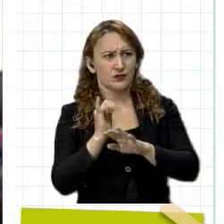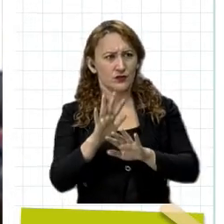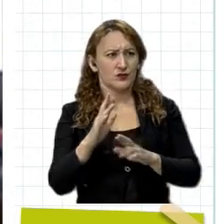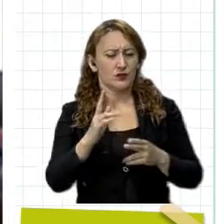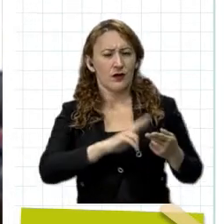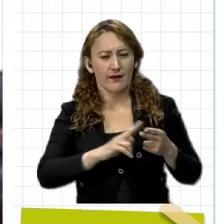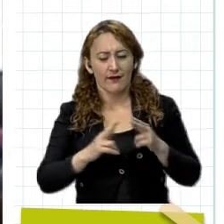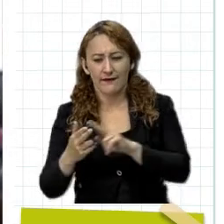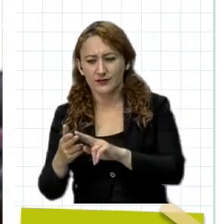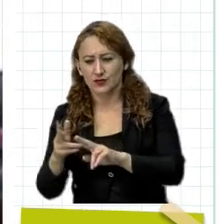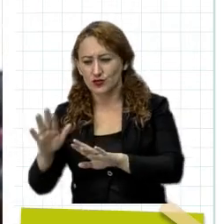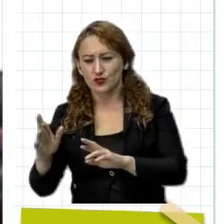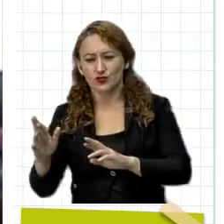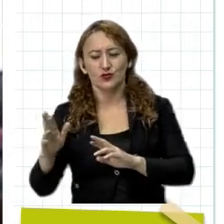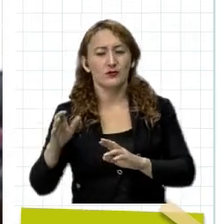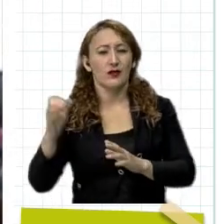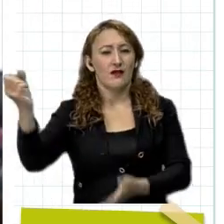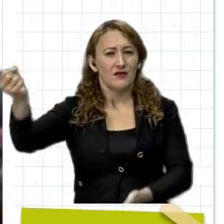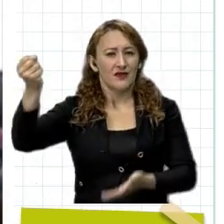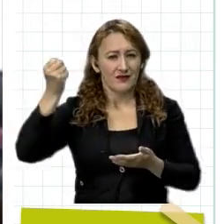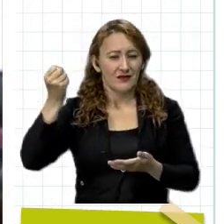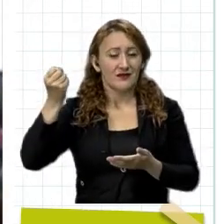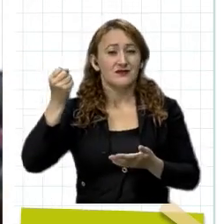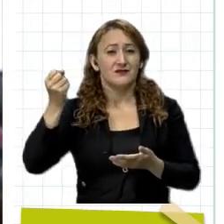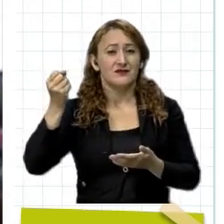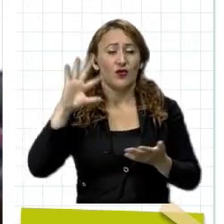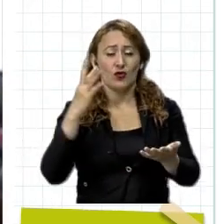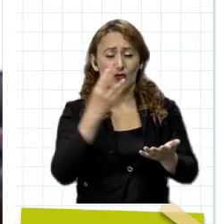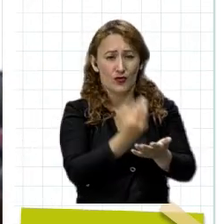corte colonial y capitalista con la producción,